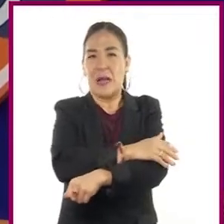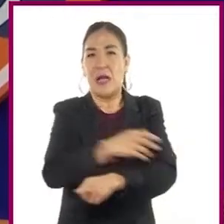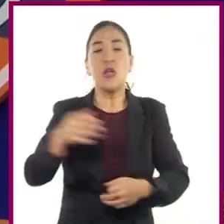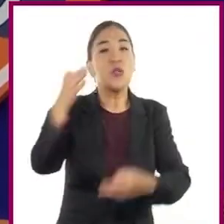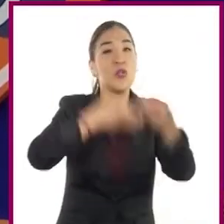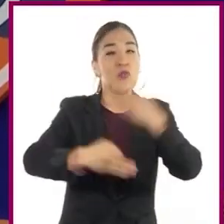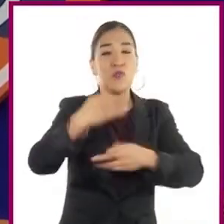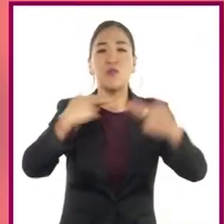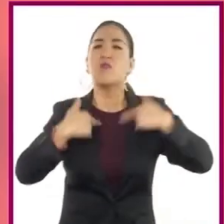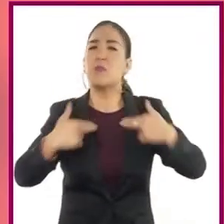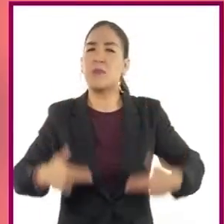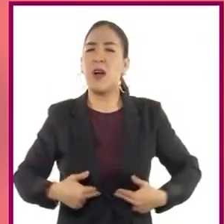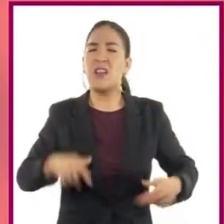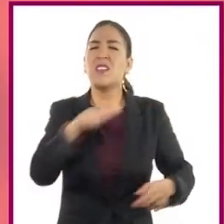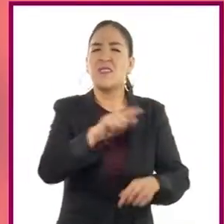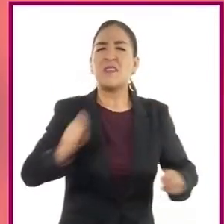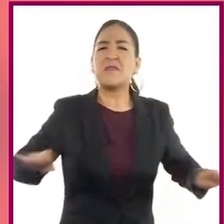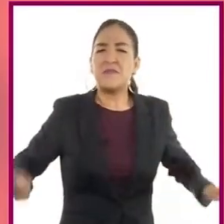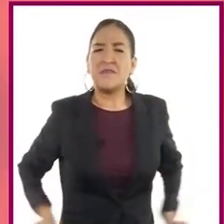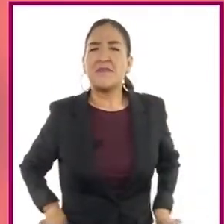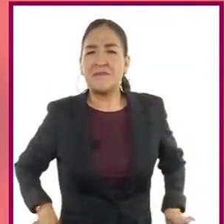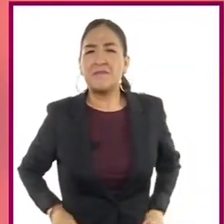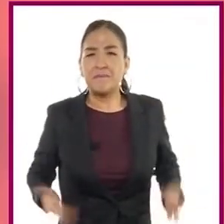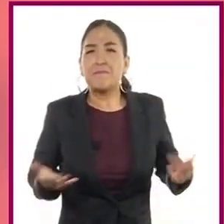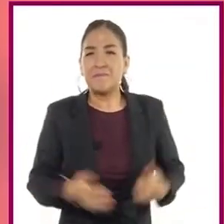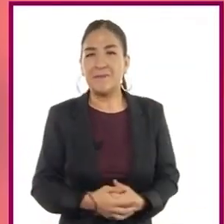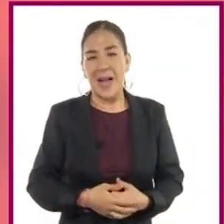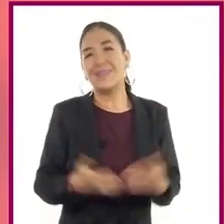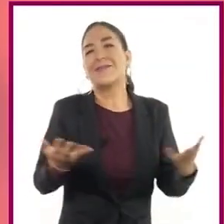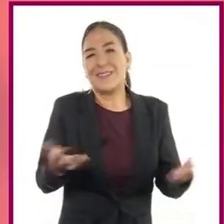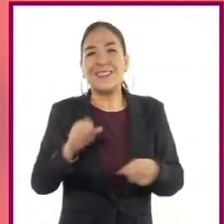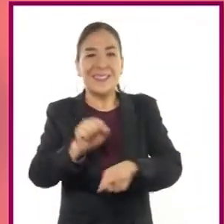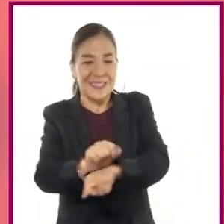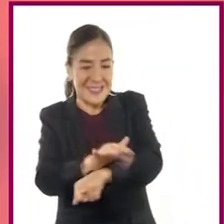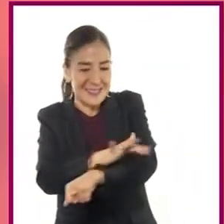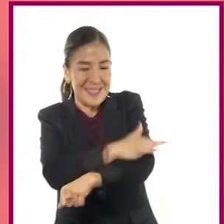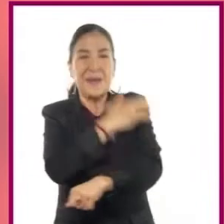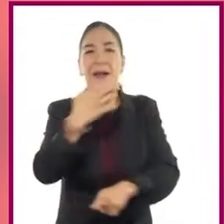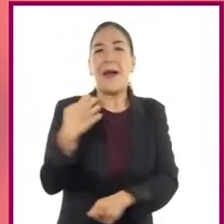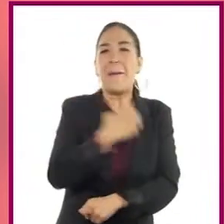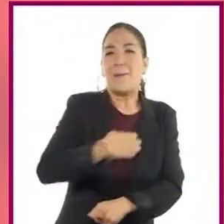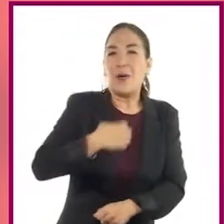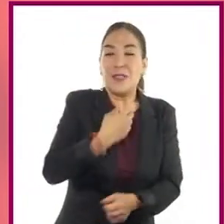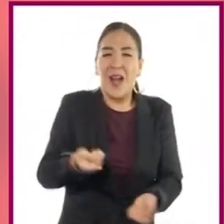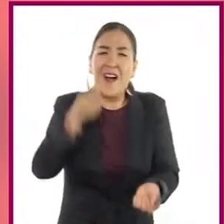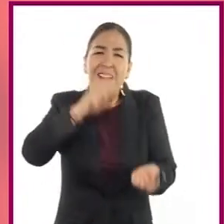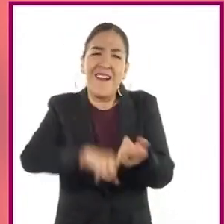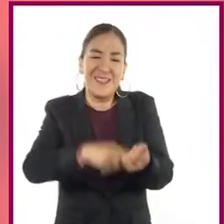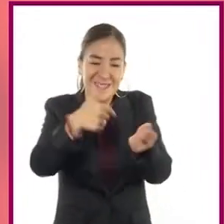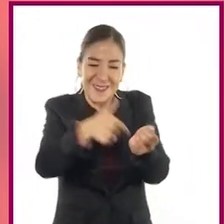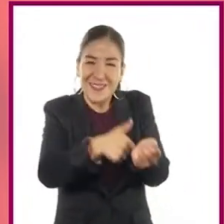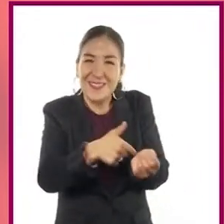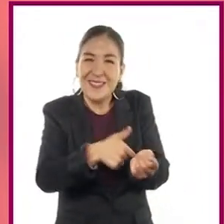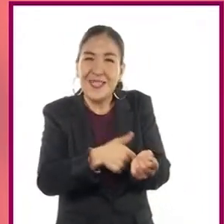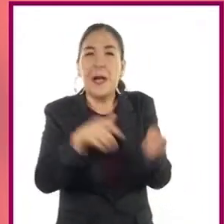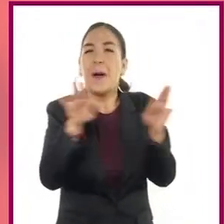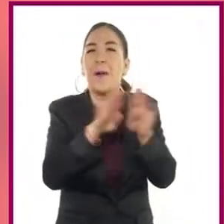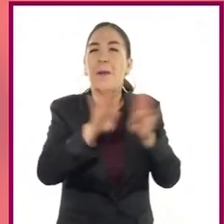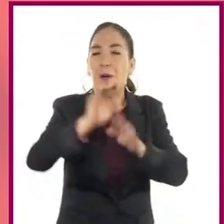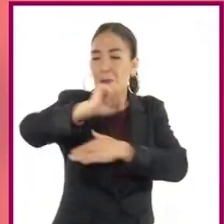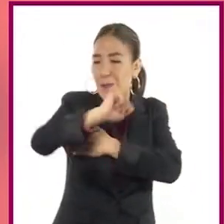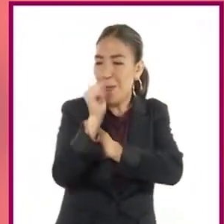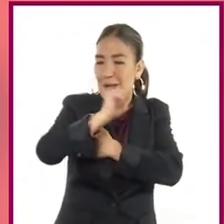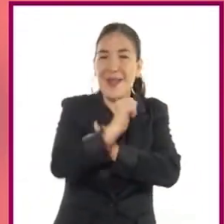humano se caracteriza por eso también. Es un aspecto que tenemos escondido, como un cofre en nuestro